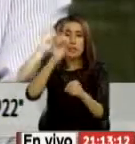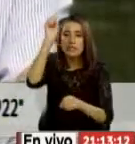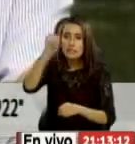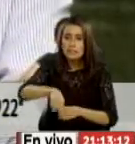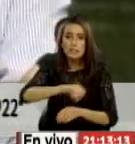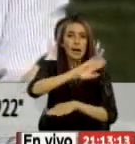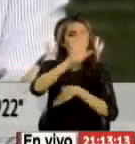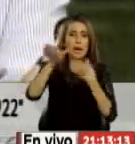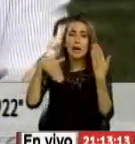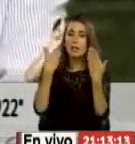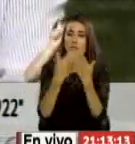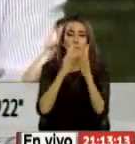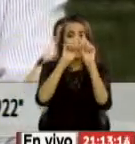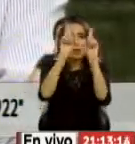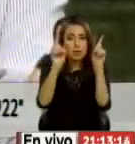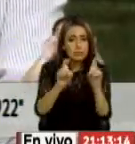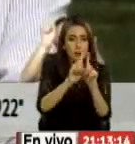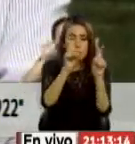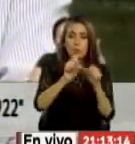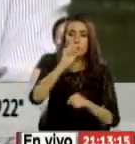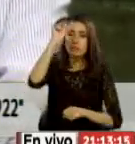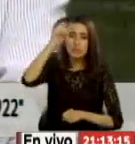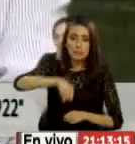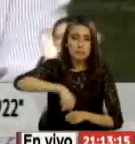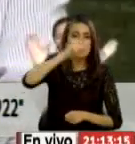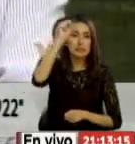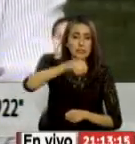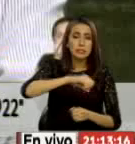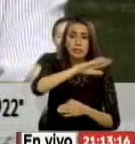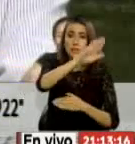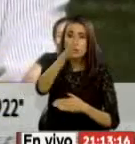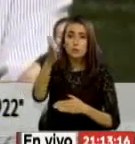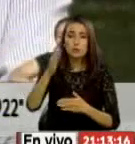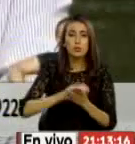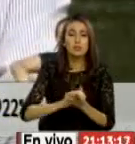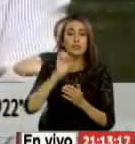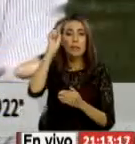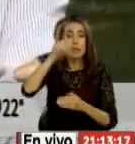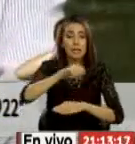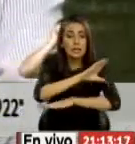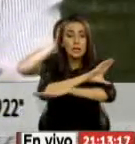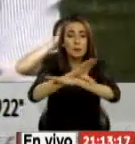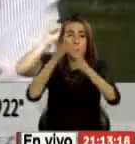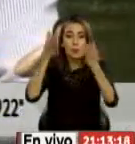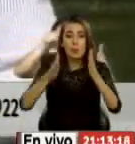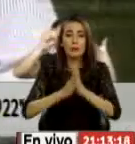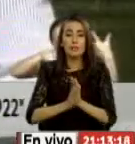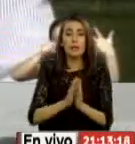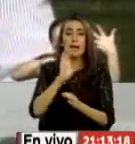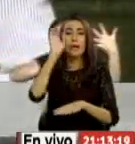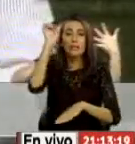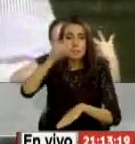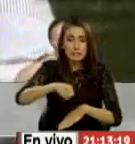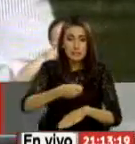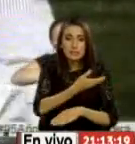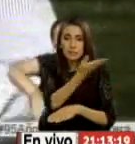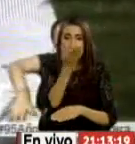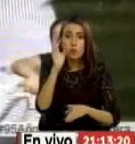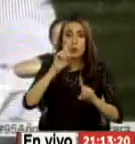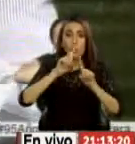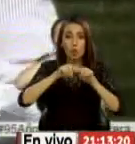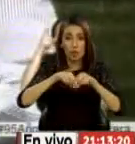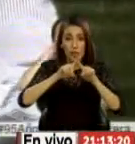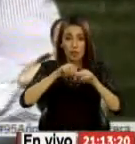el sí popular, el sí de los trabajadores, el sí del pueblo. De ella depende